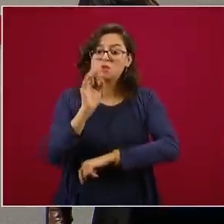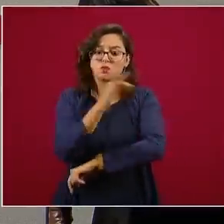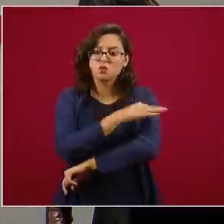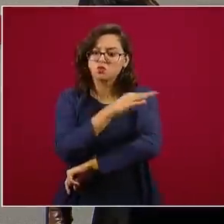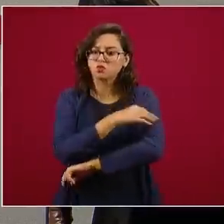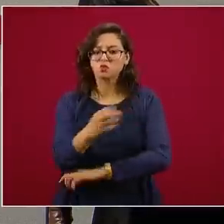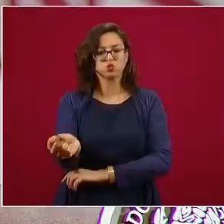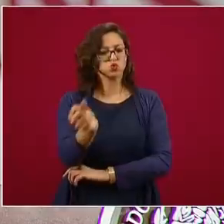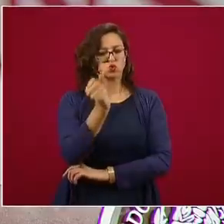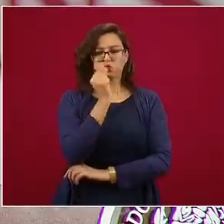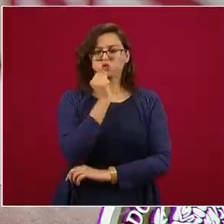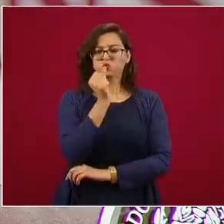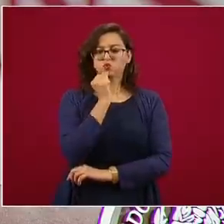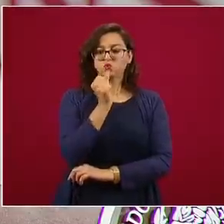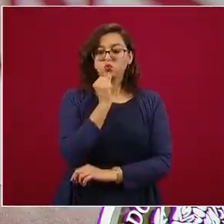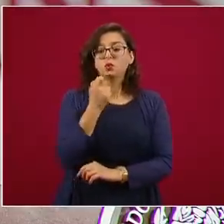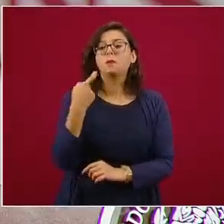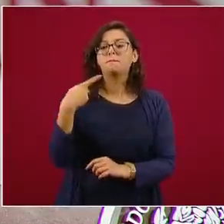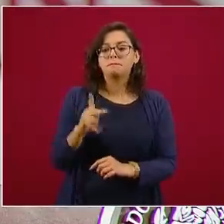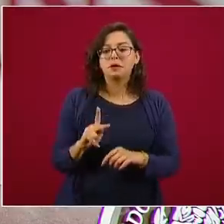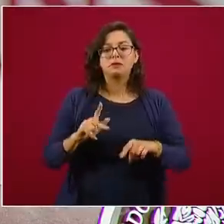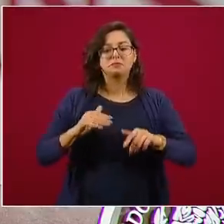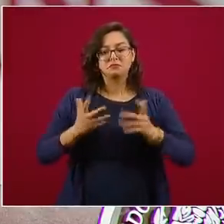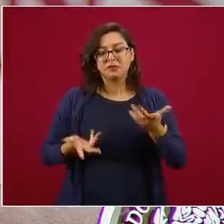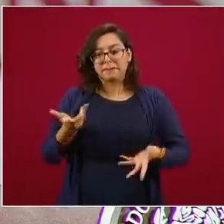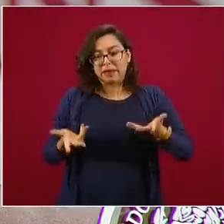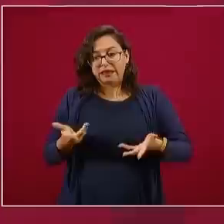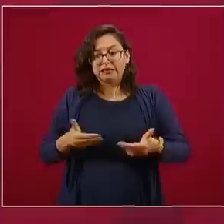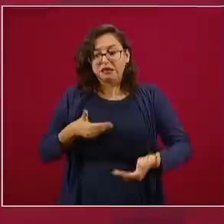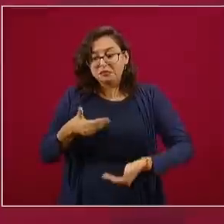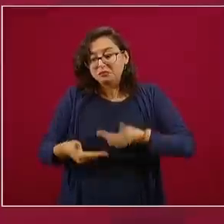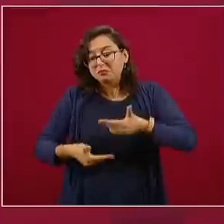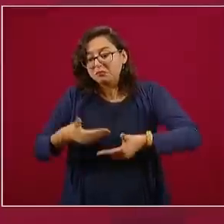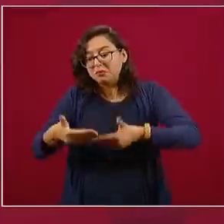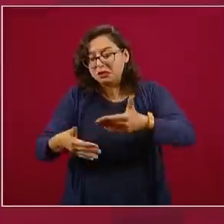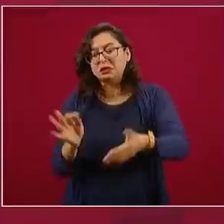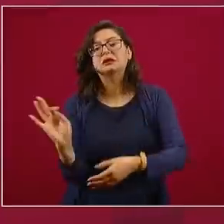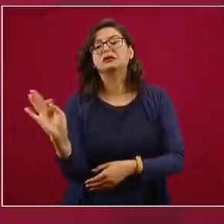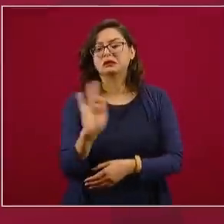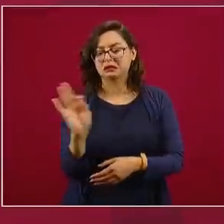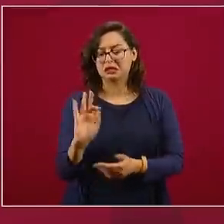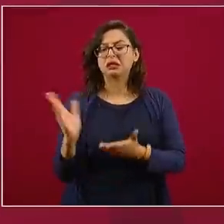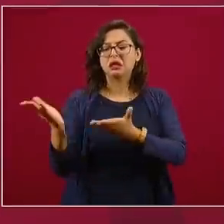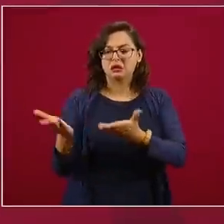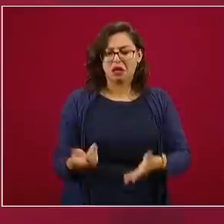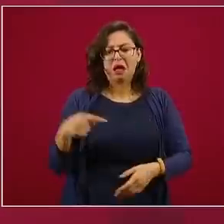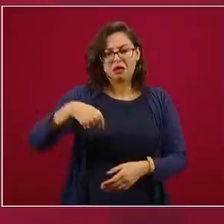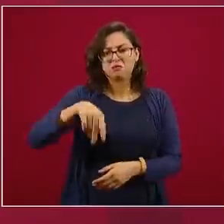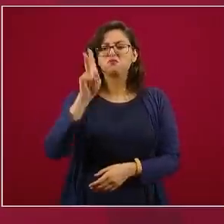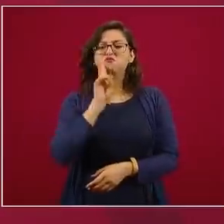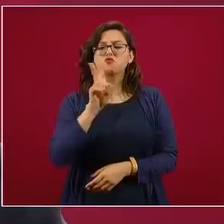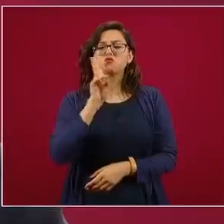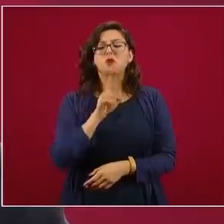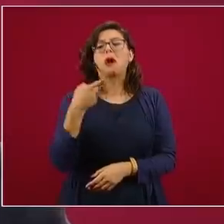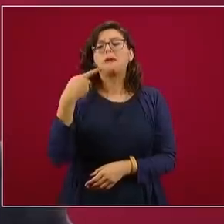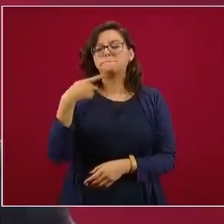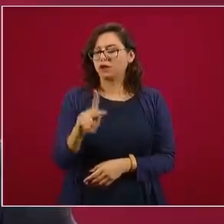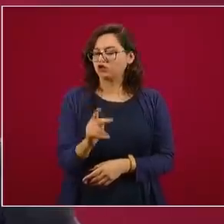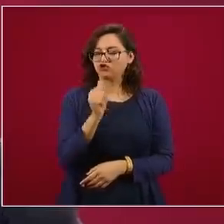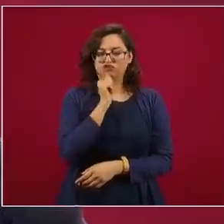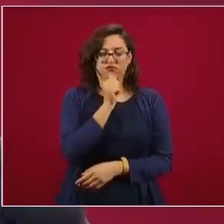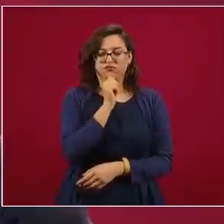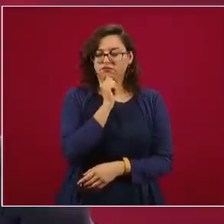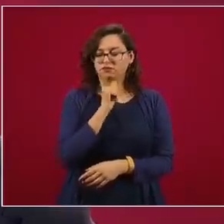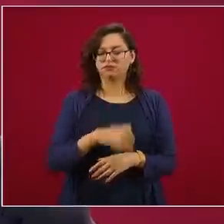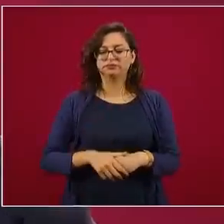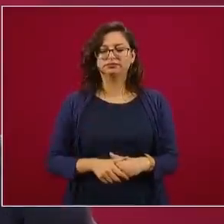embargo, dependiendo del enrolamiento que se vaya dando, no descartamos que podamos traer estudios clínicos a México, pero sin embargo en estos momentos